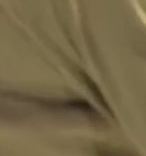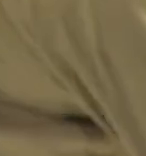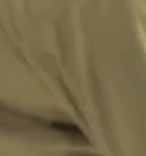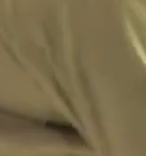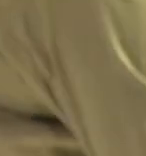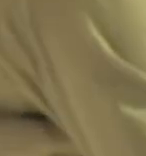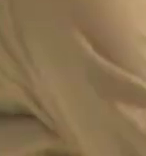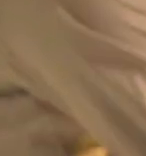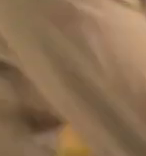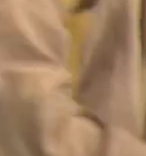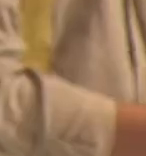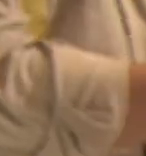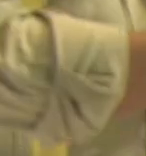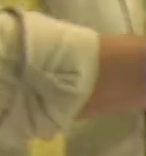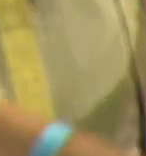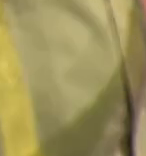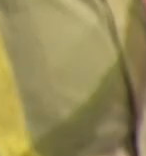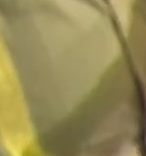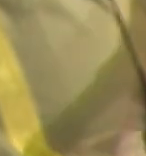Solo su